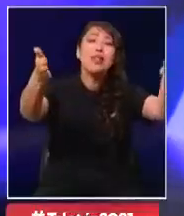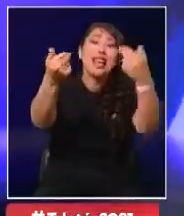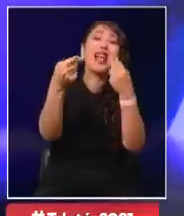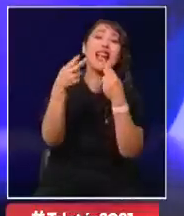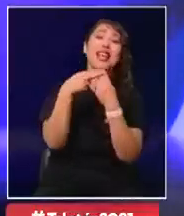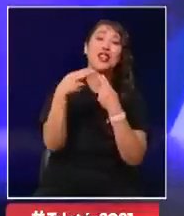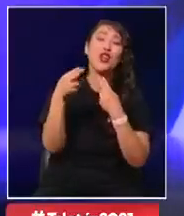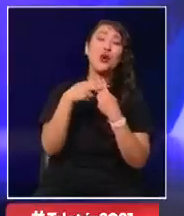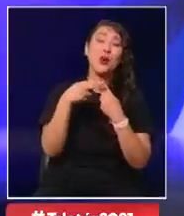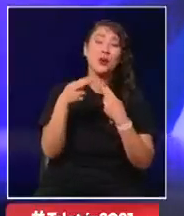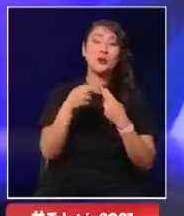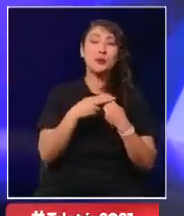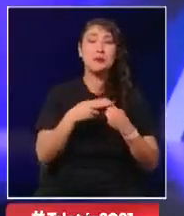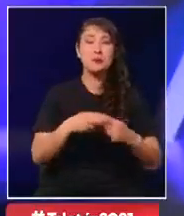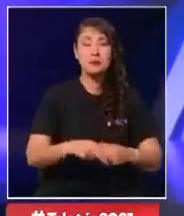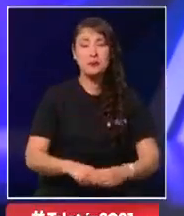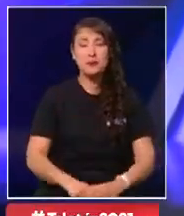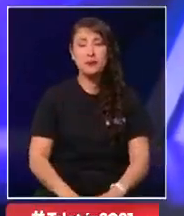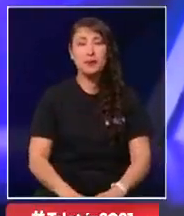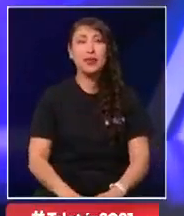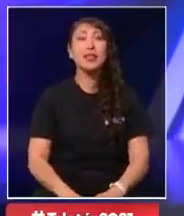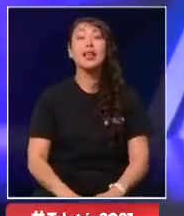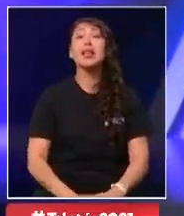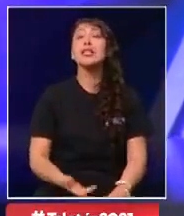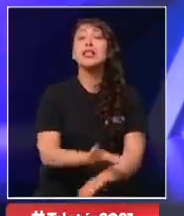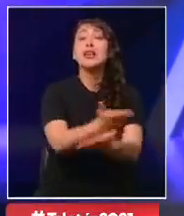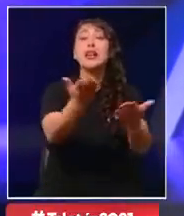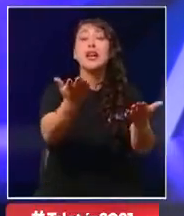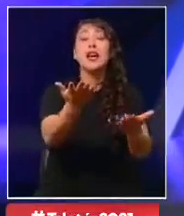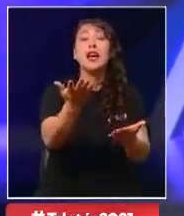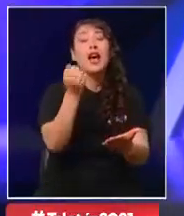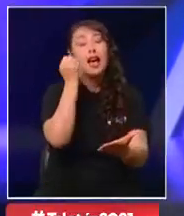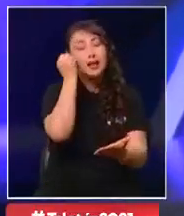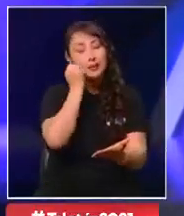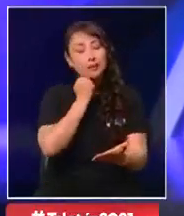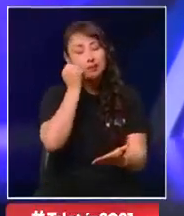Estimados amigos, todos...